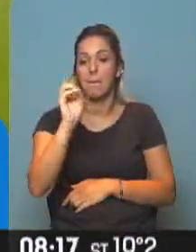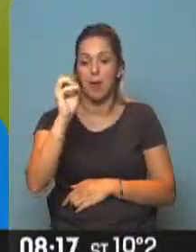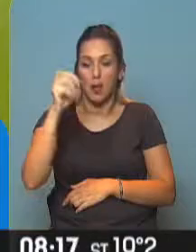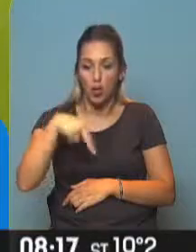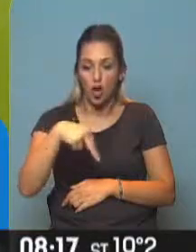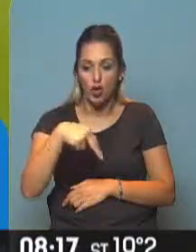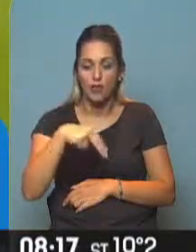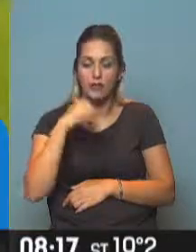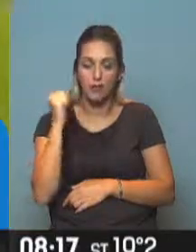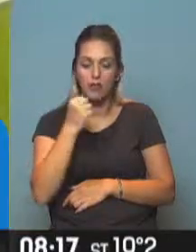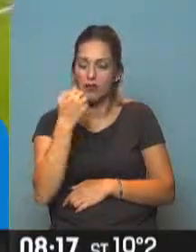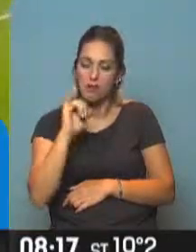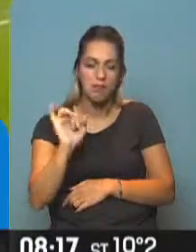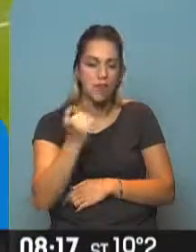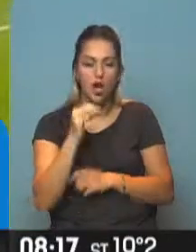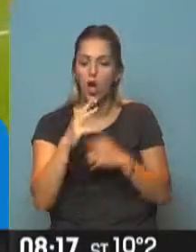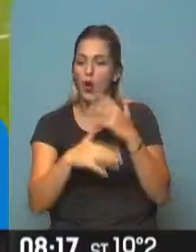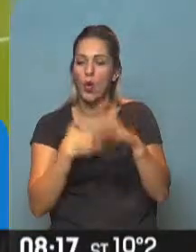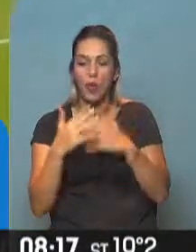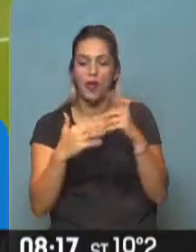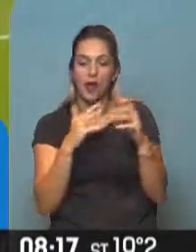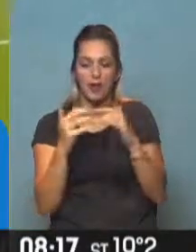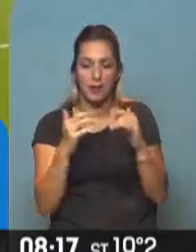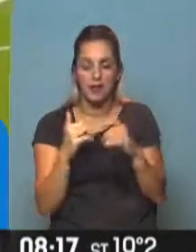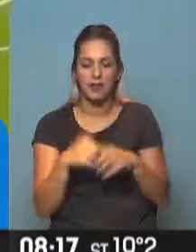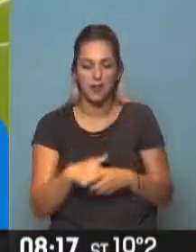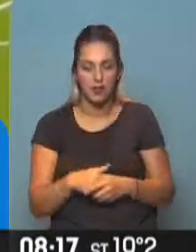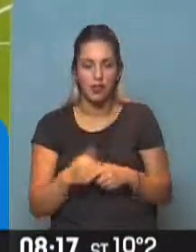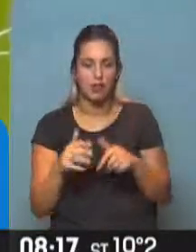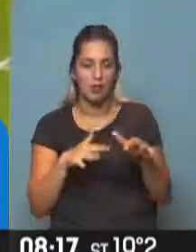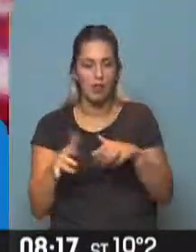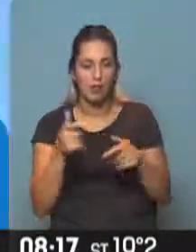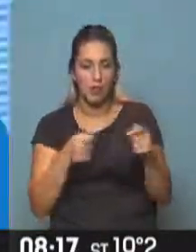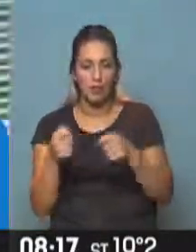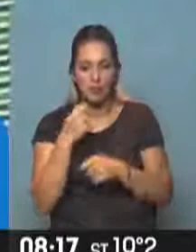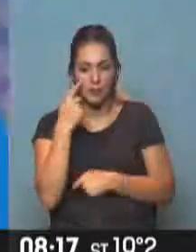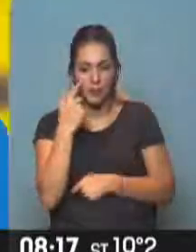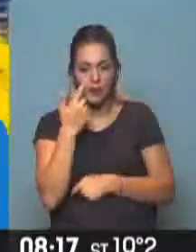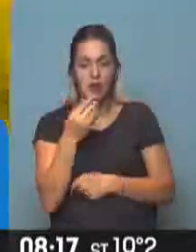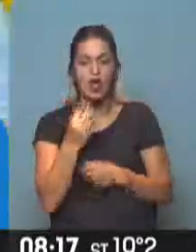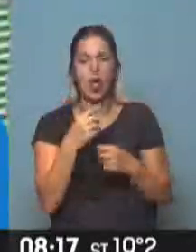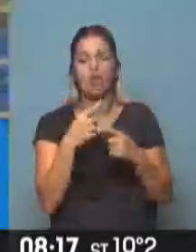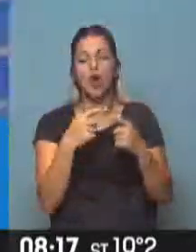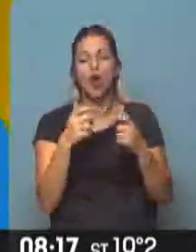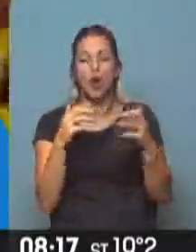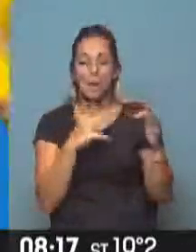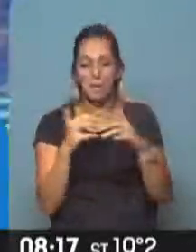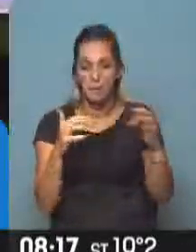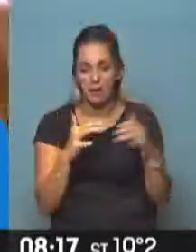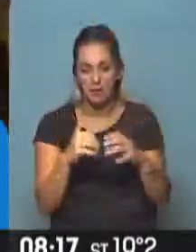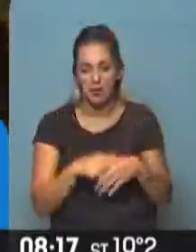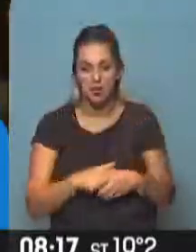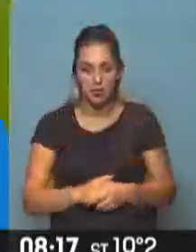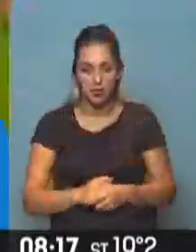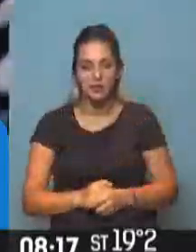decisivo, el mejor jugador del partido sin ningún tipo de dudas por todo lo que estamos observando en cuanto al desarrollo y su rendimiento. El doblete de